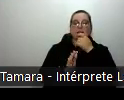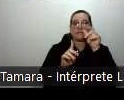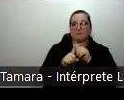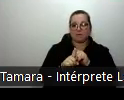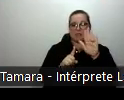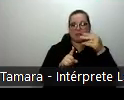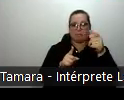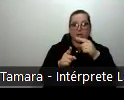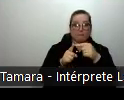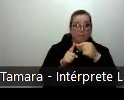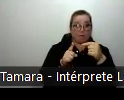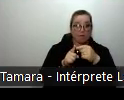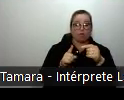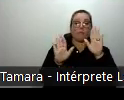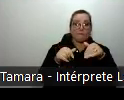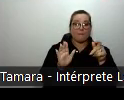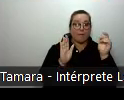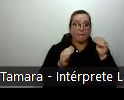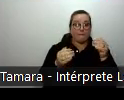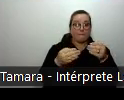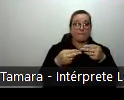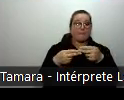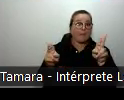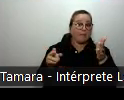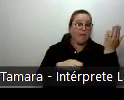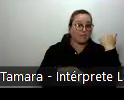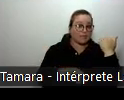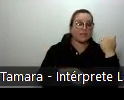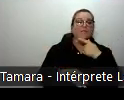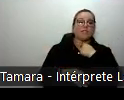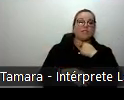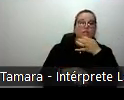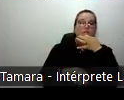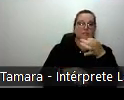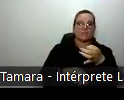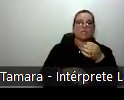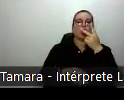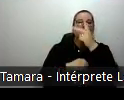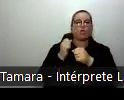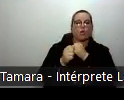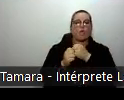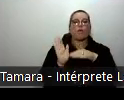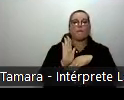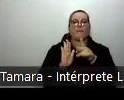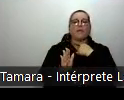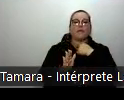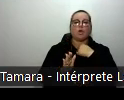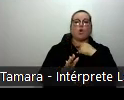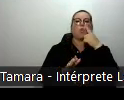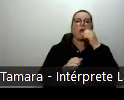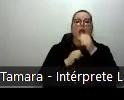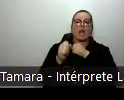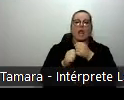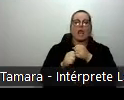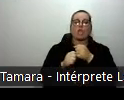mediano plazo con la mismas metas que habíamos visto antes en el ejemplo Alguien podría decir sabes qué en dos años más yo quiero haber estudiado al menos un año de un